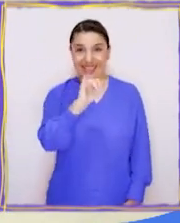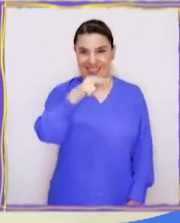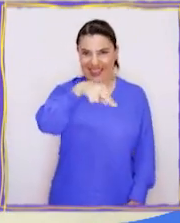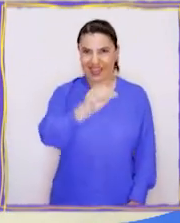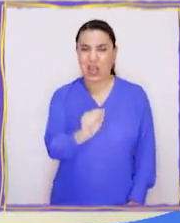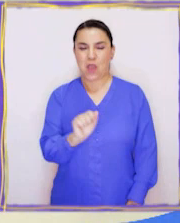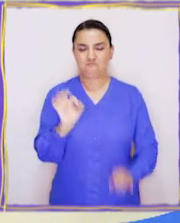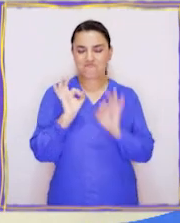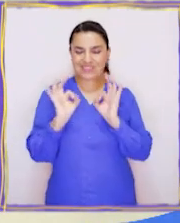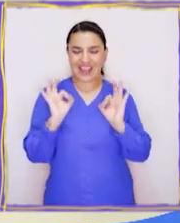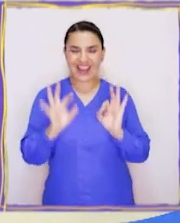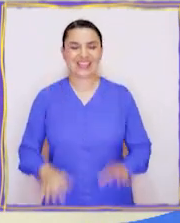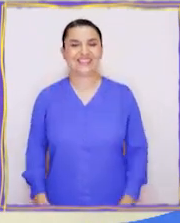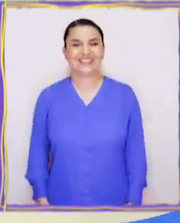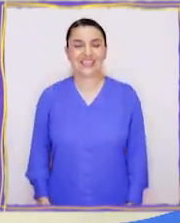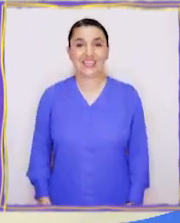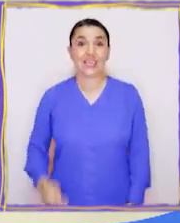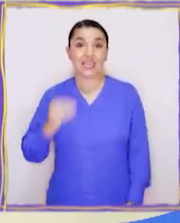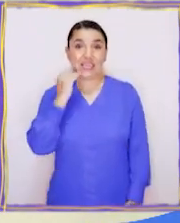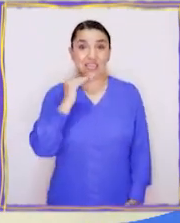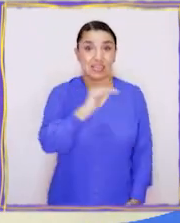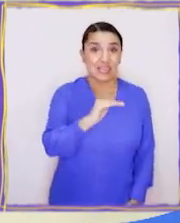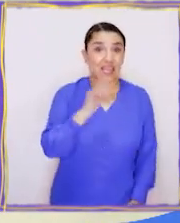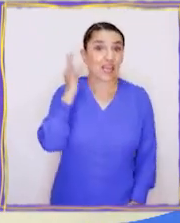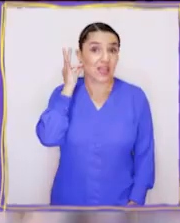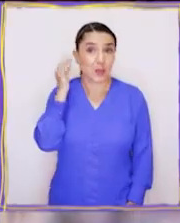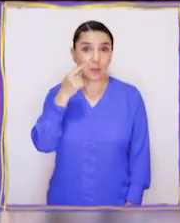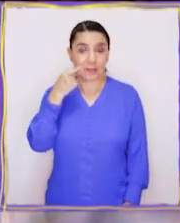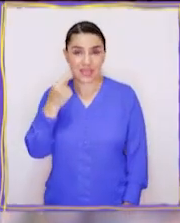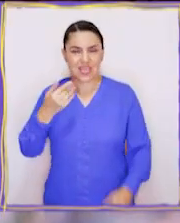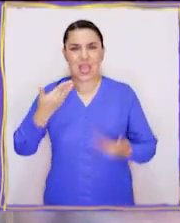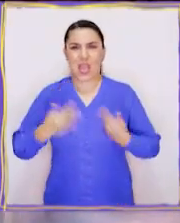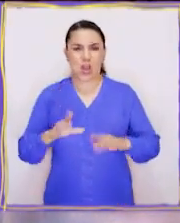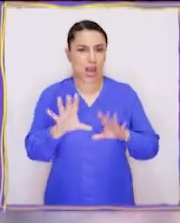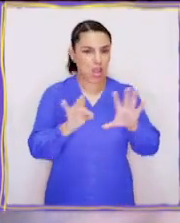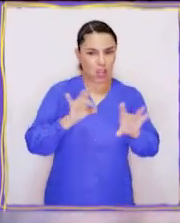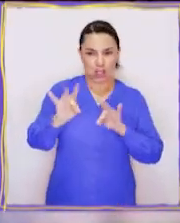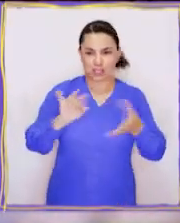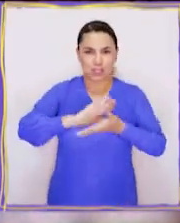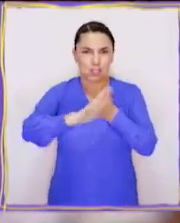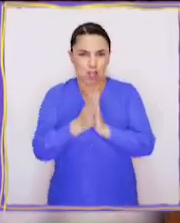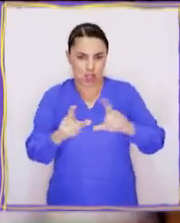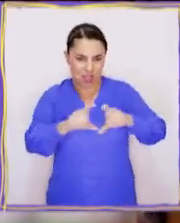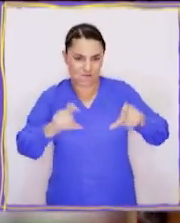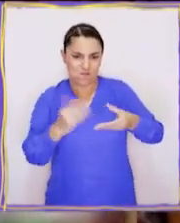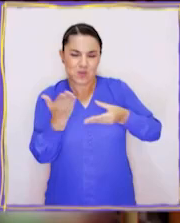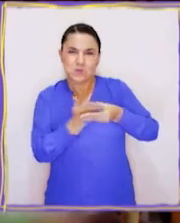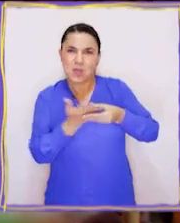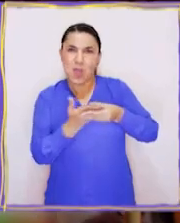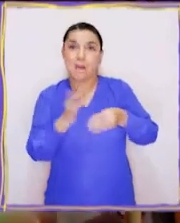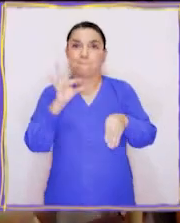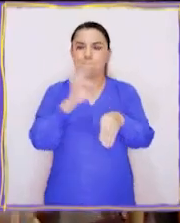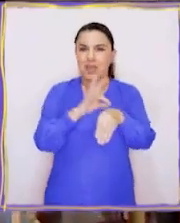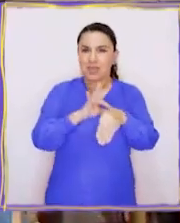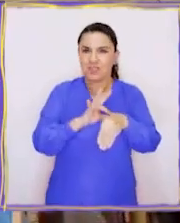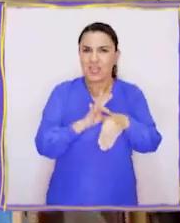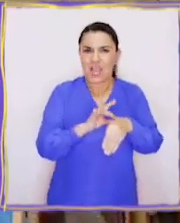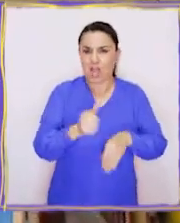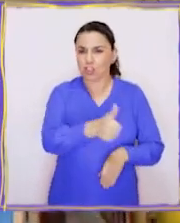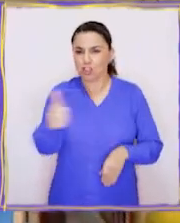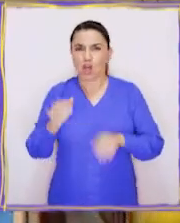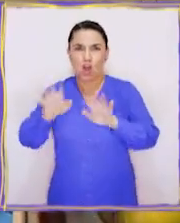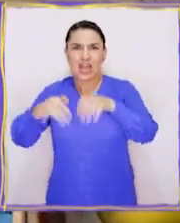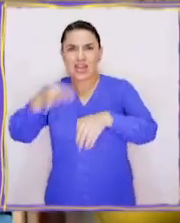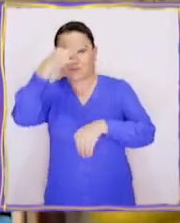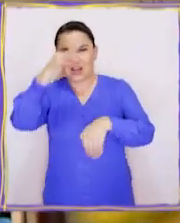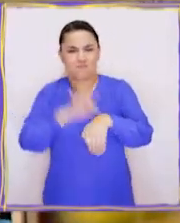¡Excelente! Niños, niñas, ahora que encontré todas las fichas médicas, podré hacer todos los registros de mi paciente